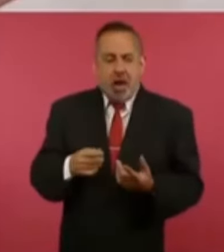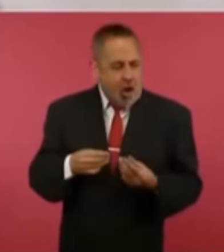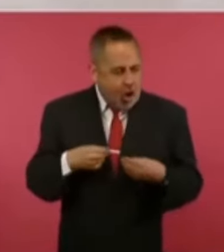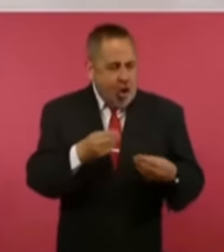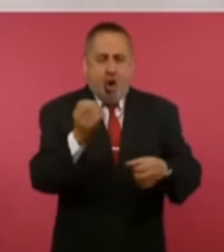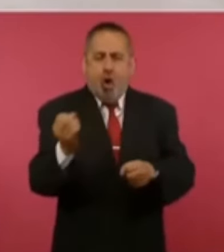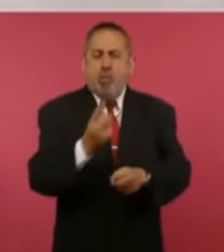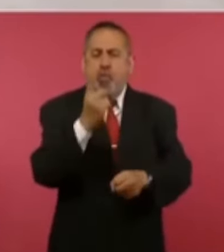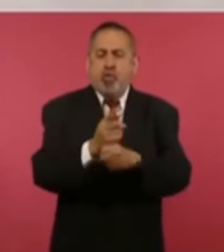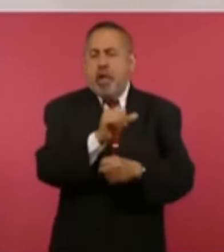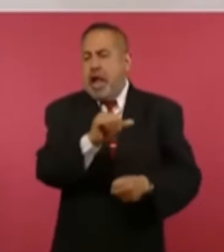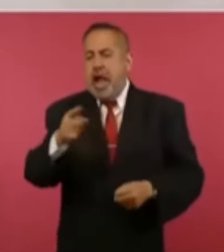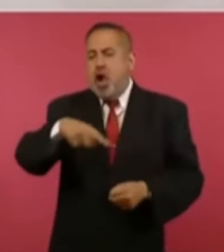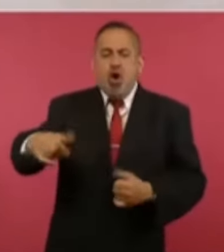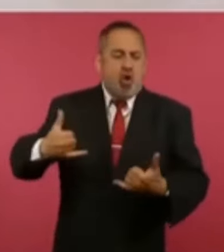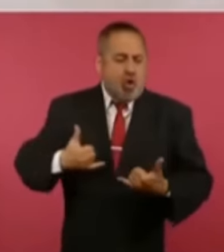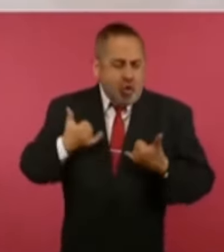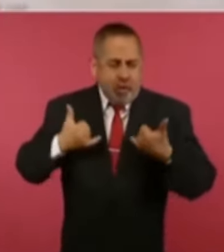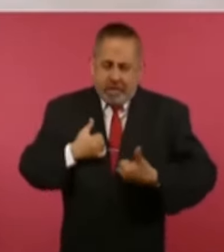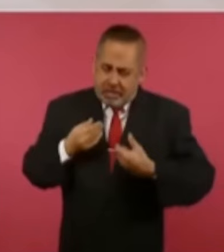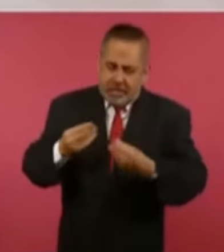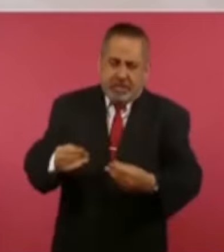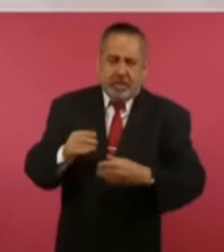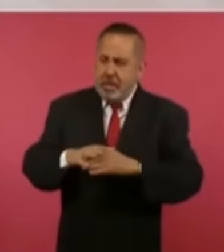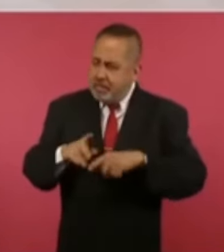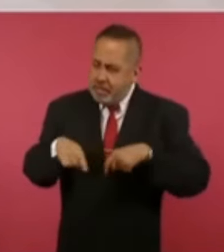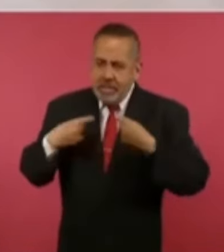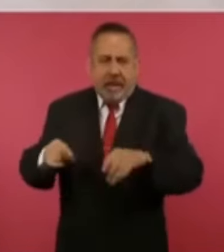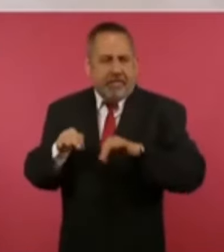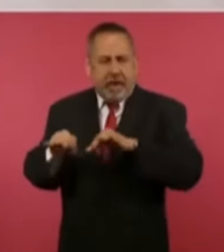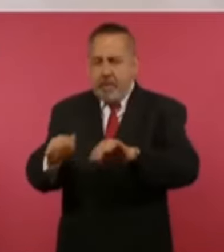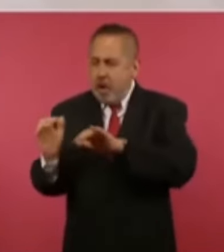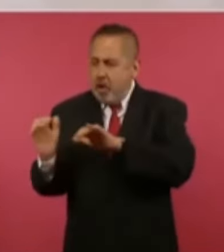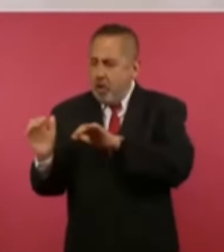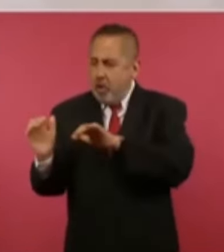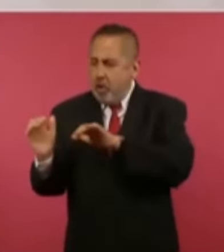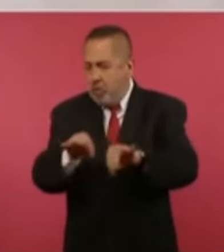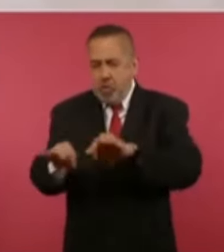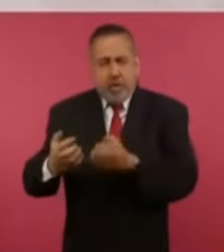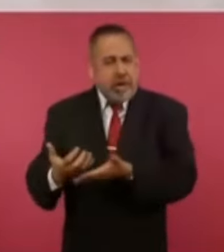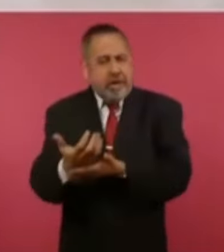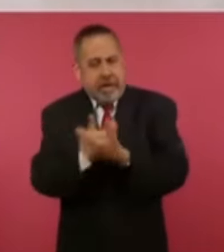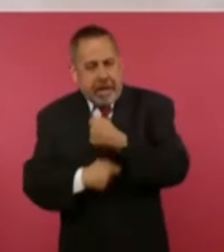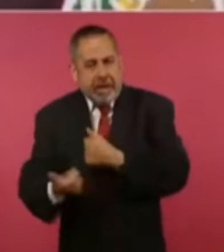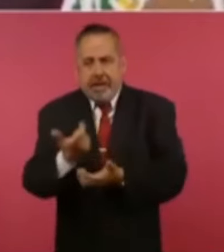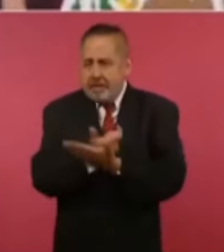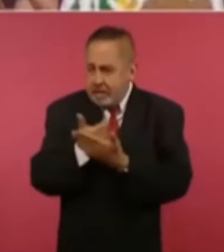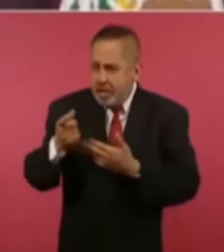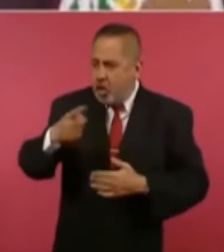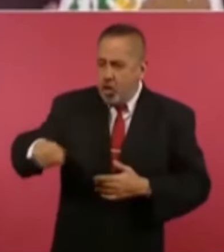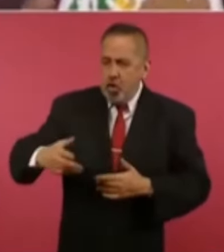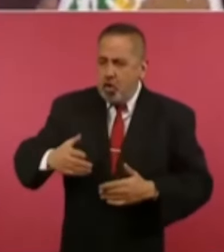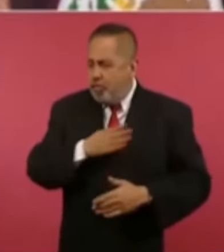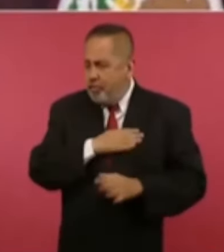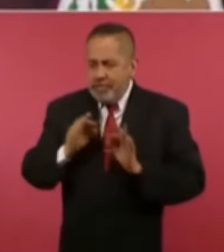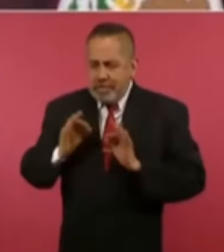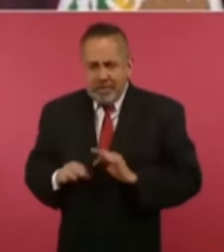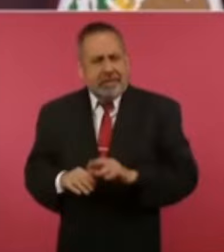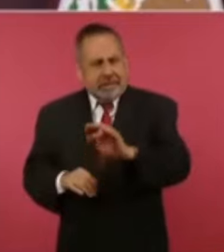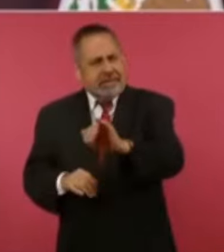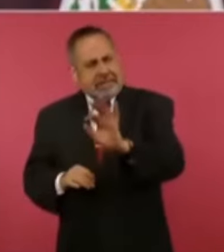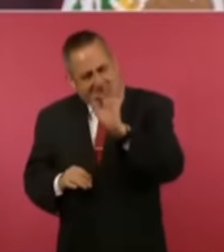oportunidad a los jóvenes, que haya trabajo, que haya ingresos, que haya bienestar. Sí, sí, sí, sí,